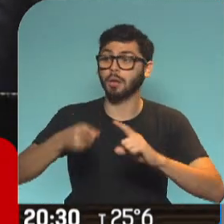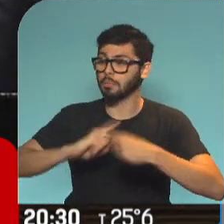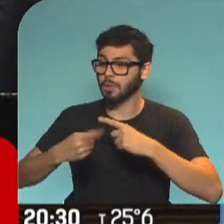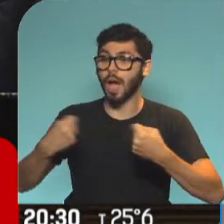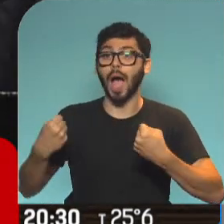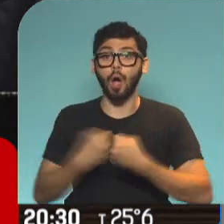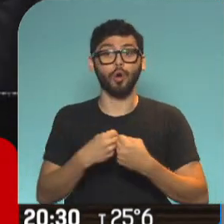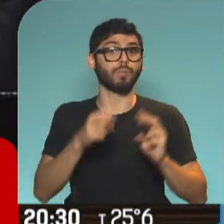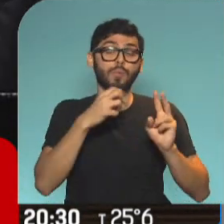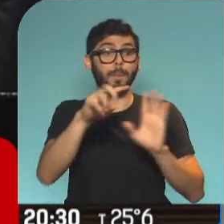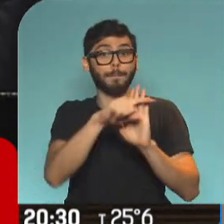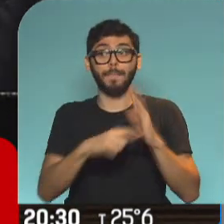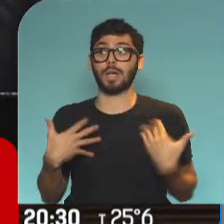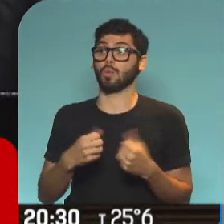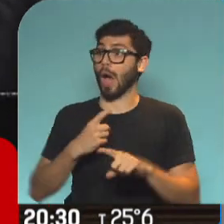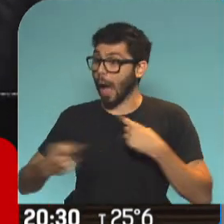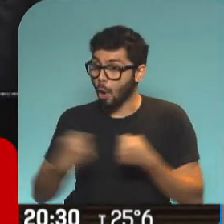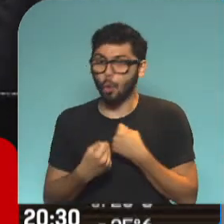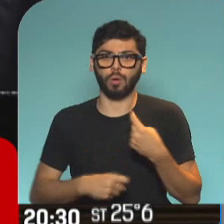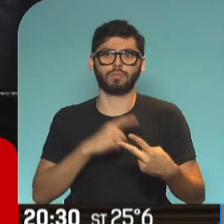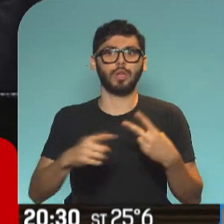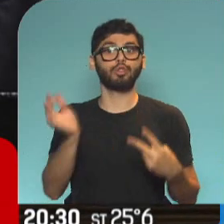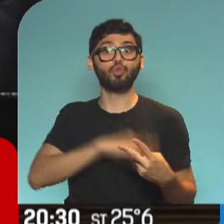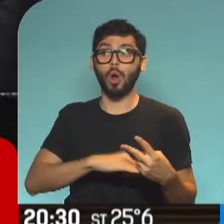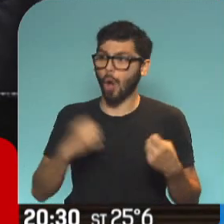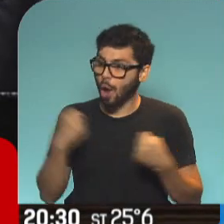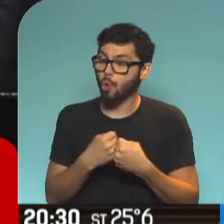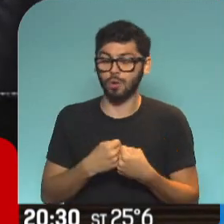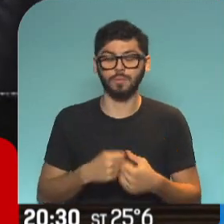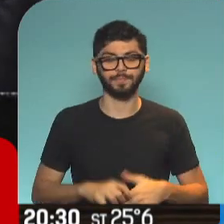salarial. Ya está cerrada la paritaria con los docentes de la provincia. ¿Completo? Completo. Gracias Verónica.